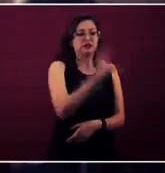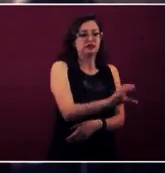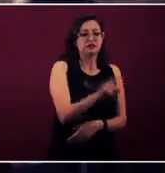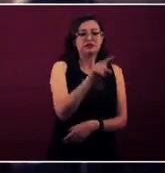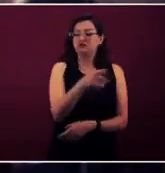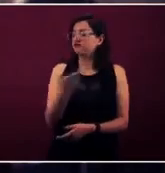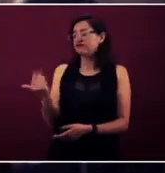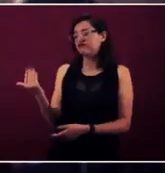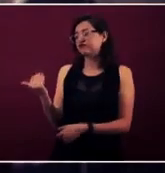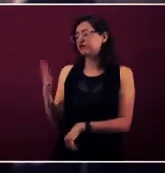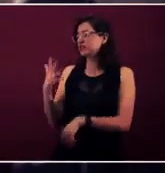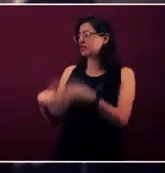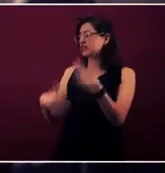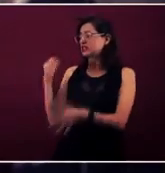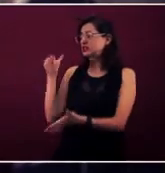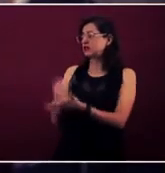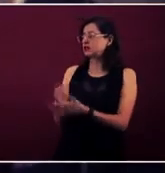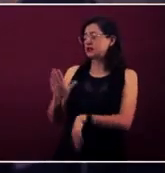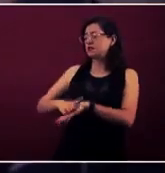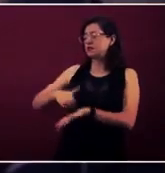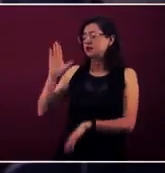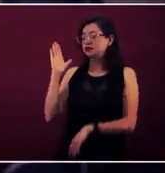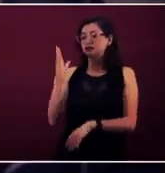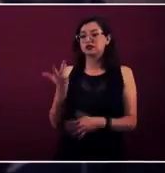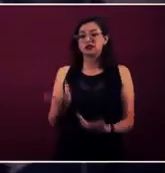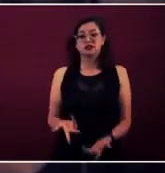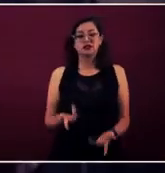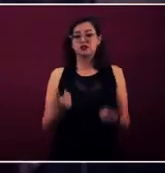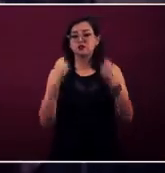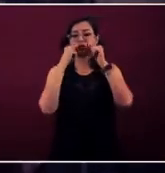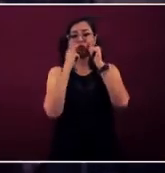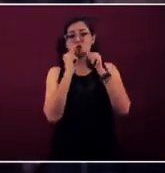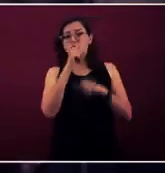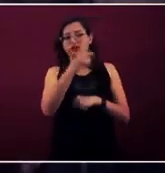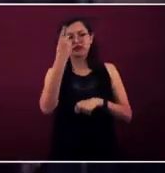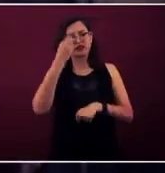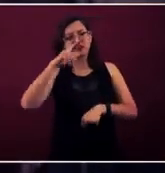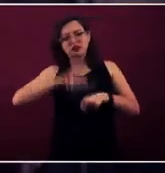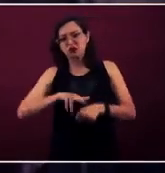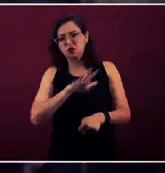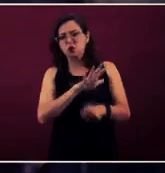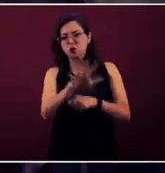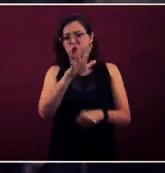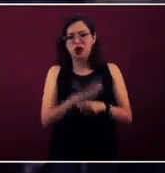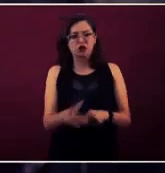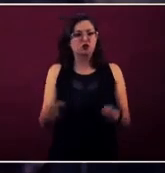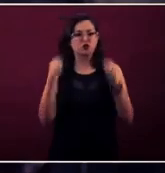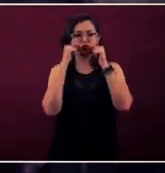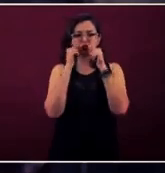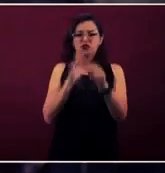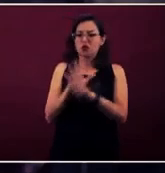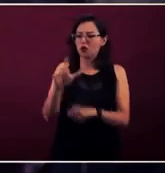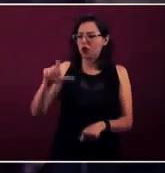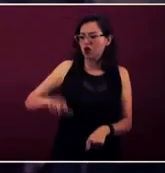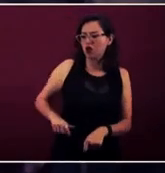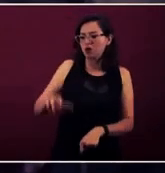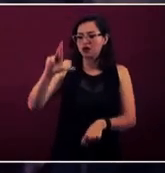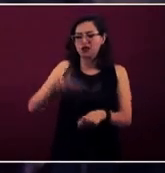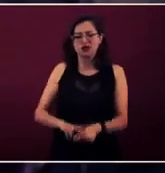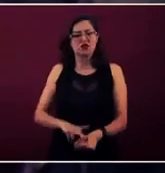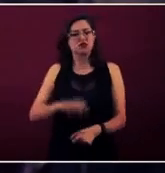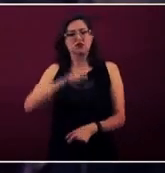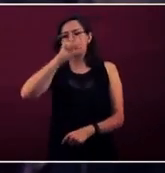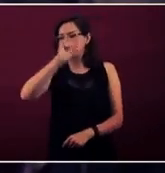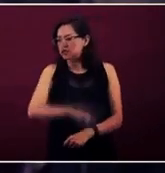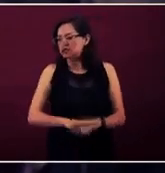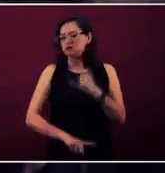más. No importa qué director de penal esté, no importa qué gobernador esté, la situación